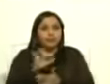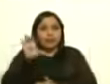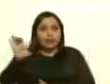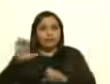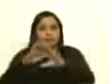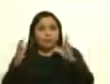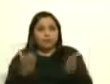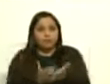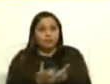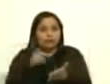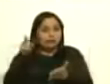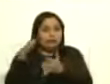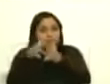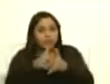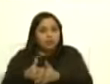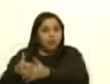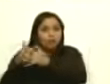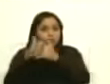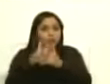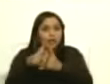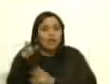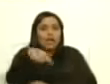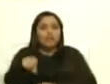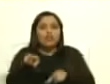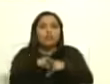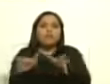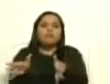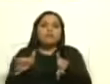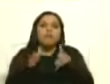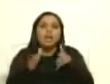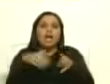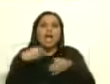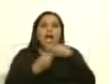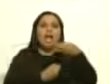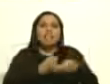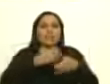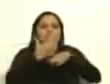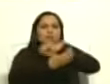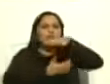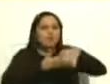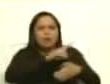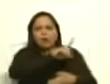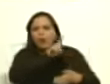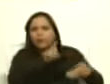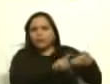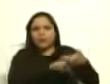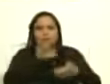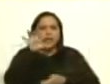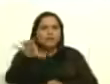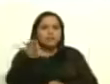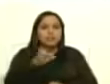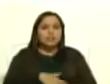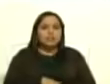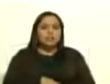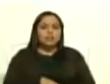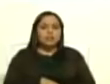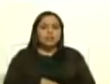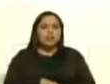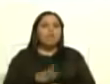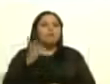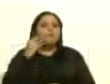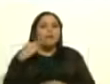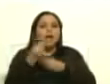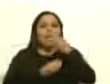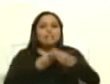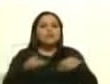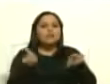hegemón en el mundo, que para ellos ser victorioso es causar colapsos totales en los países como el que causaron y están causando